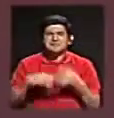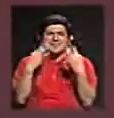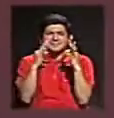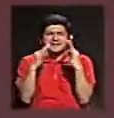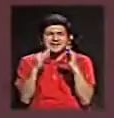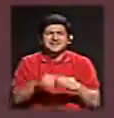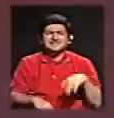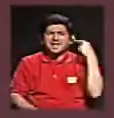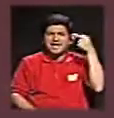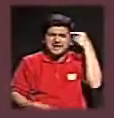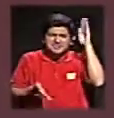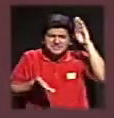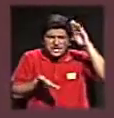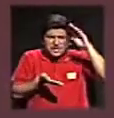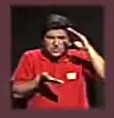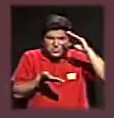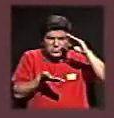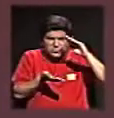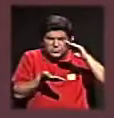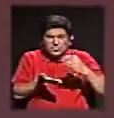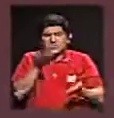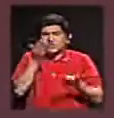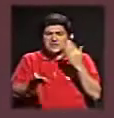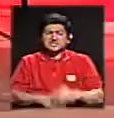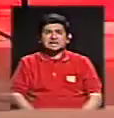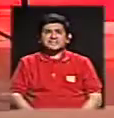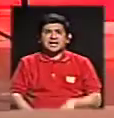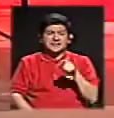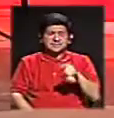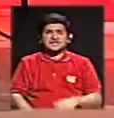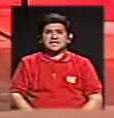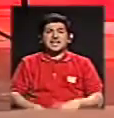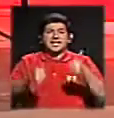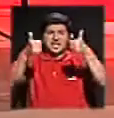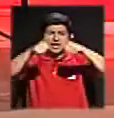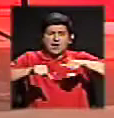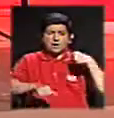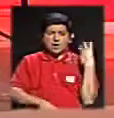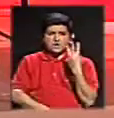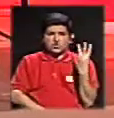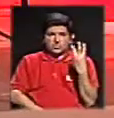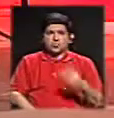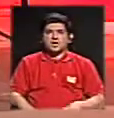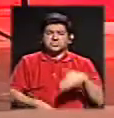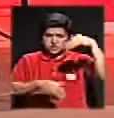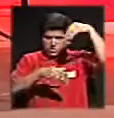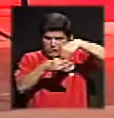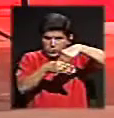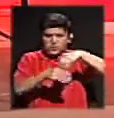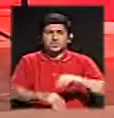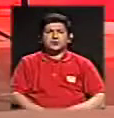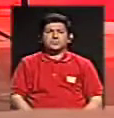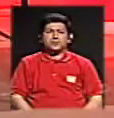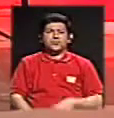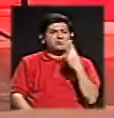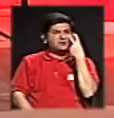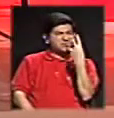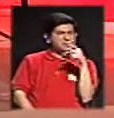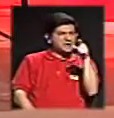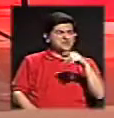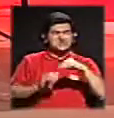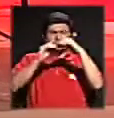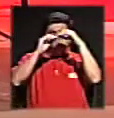el Estado, mucho promovidos en el marco del consenso de Washington, vemos que cada vez son